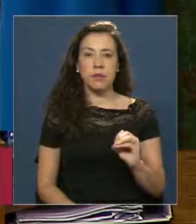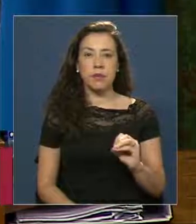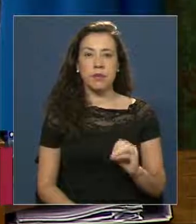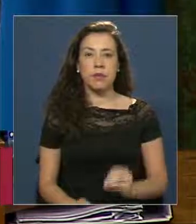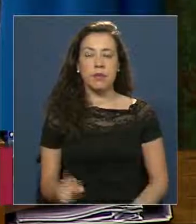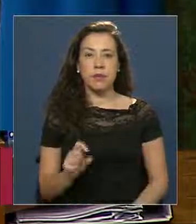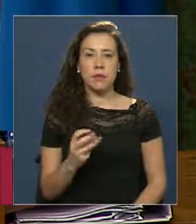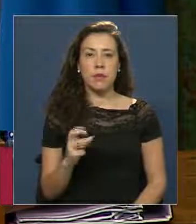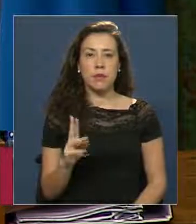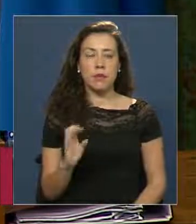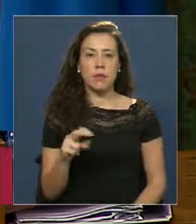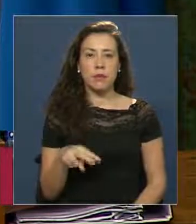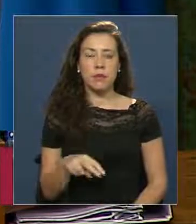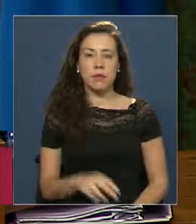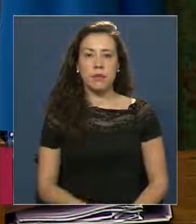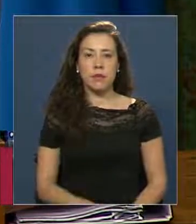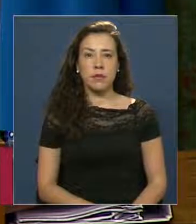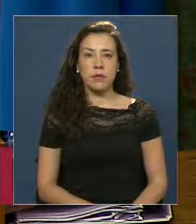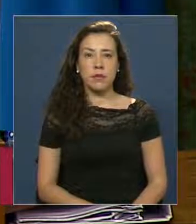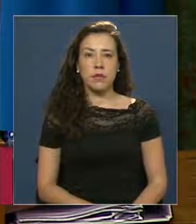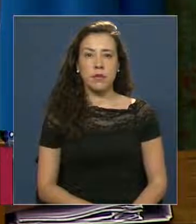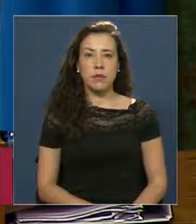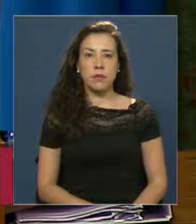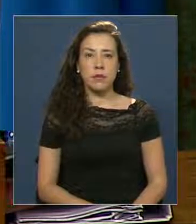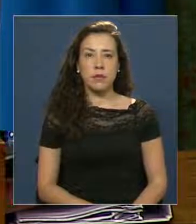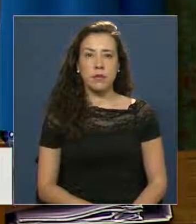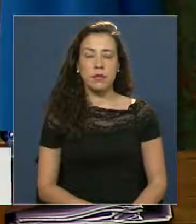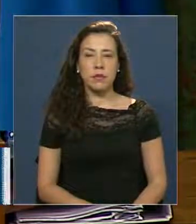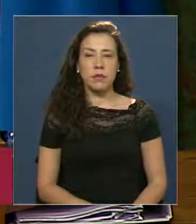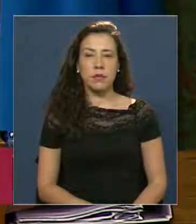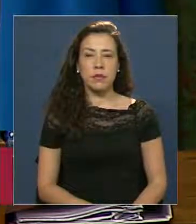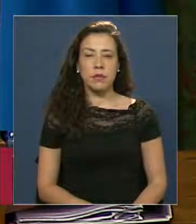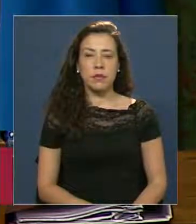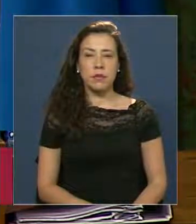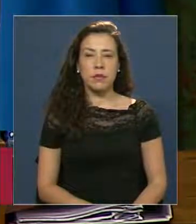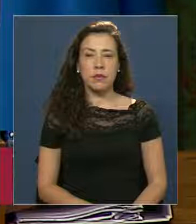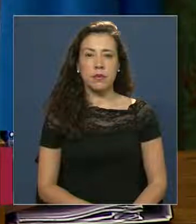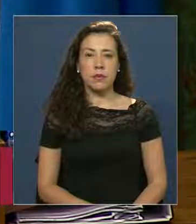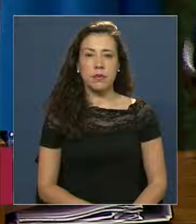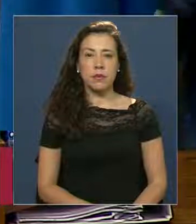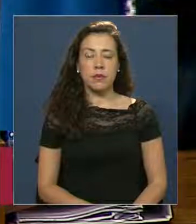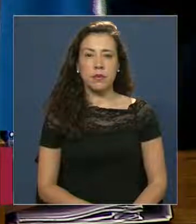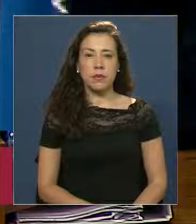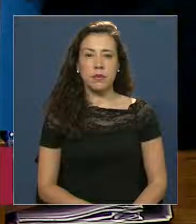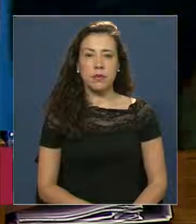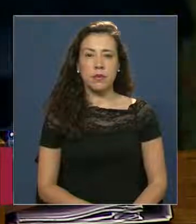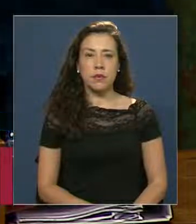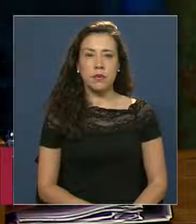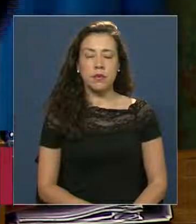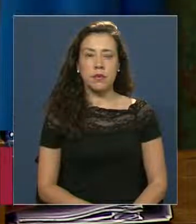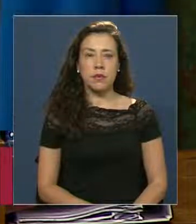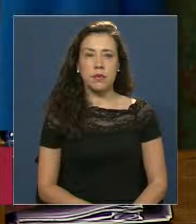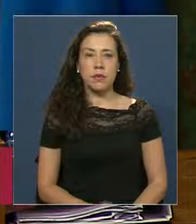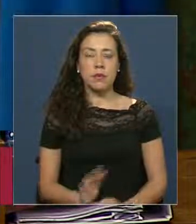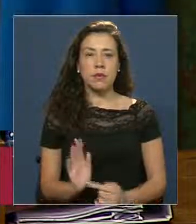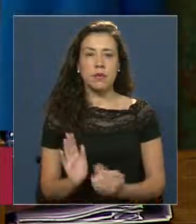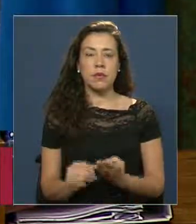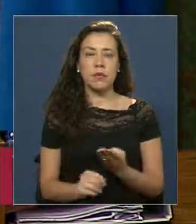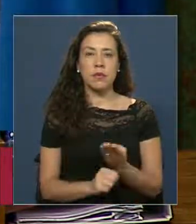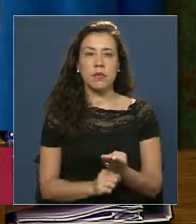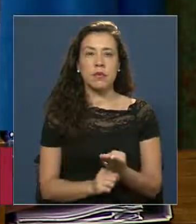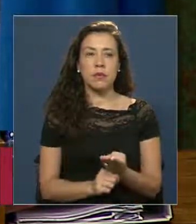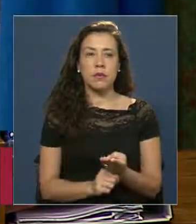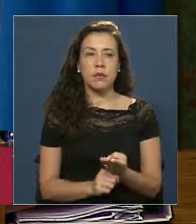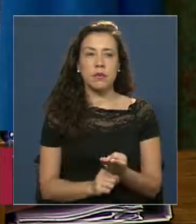Fran Sauerbaum. Y en su parte dispositiva, lo que solicitan